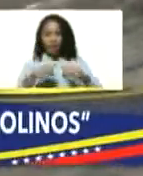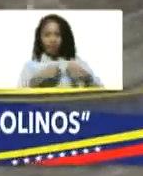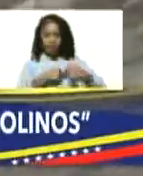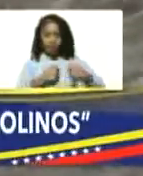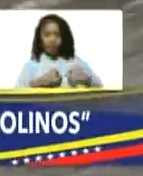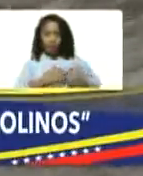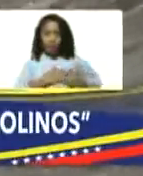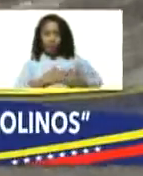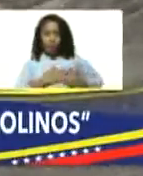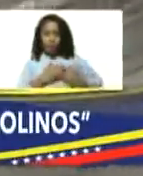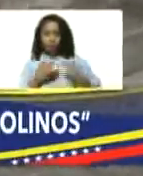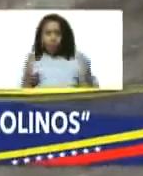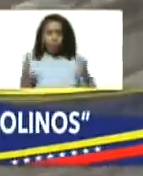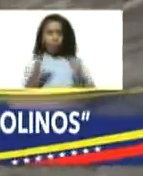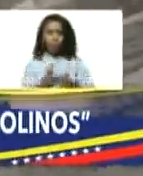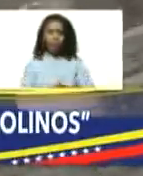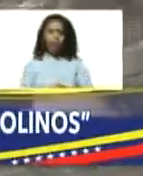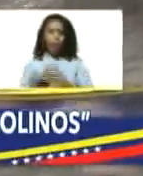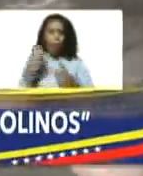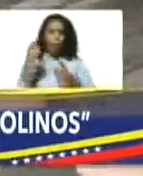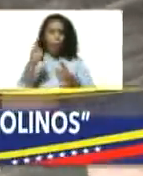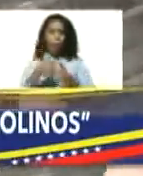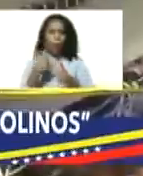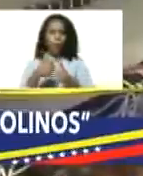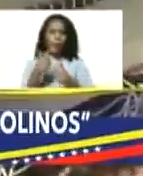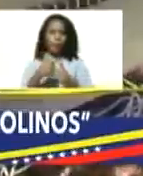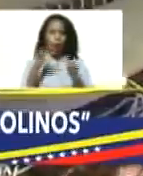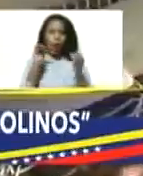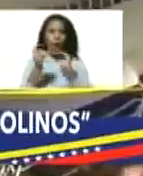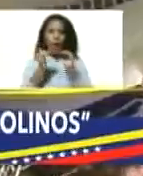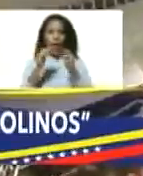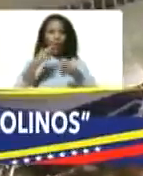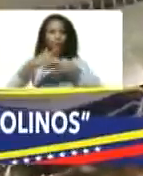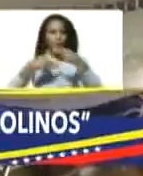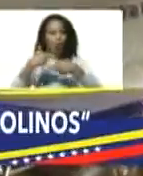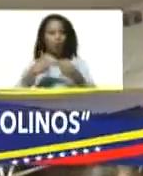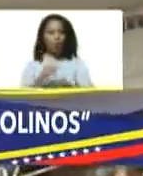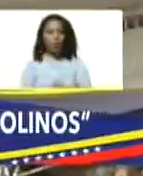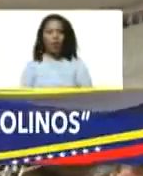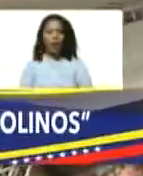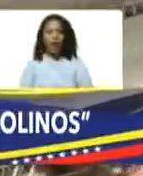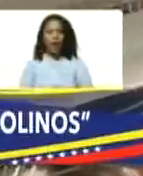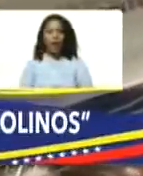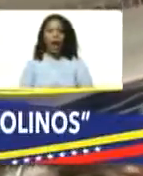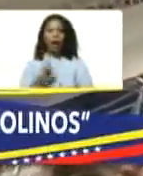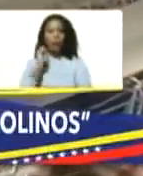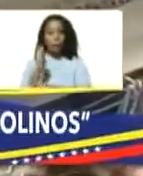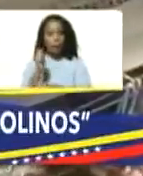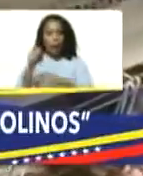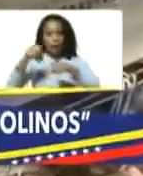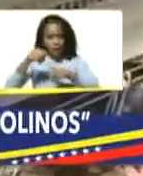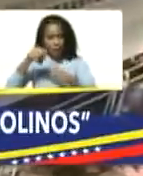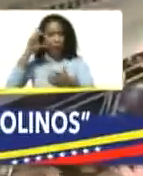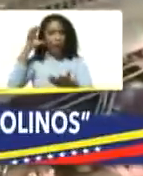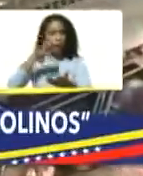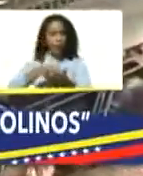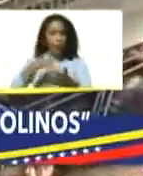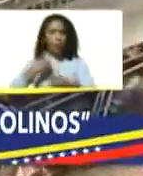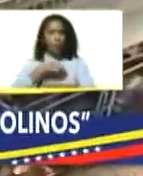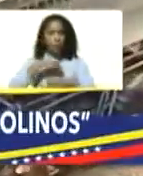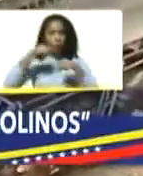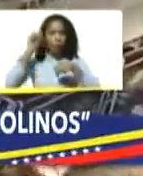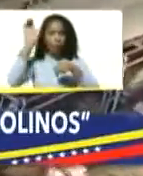de ese corazón con principios con éticas revolucionarias así inviertan en nuestro estado que invierta en nuestro país